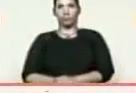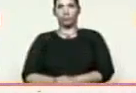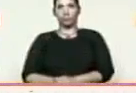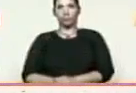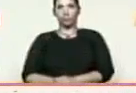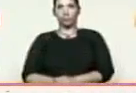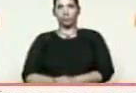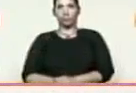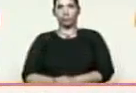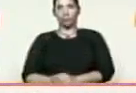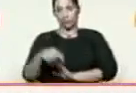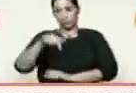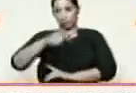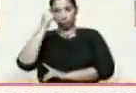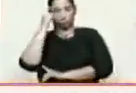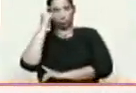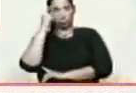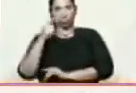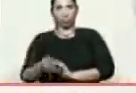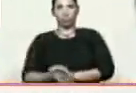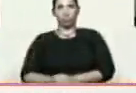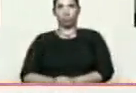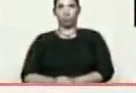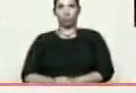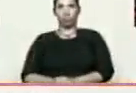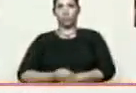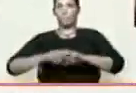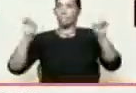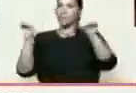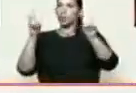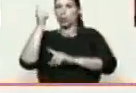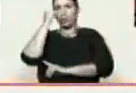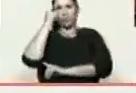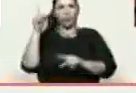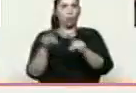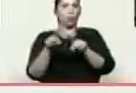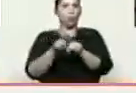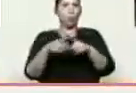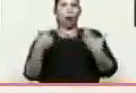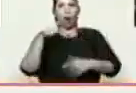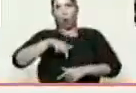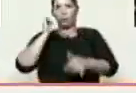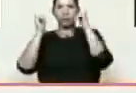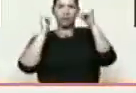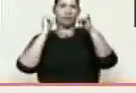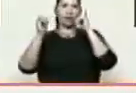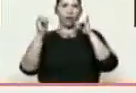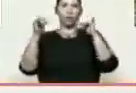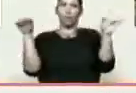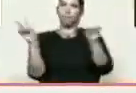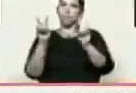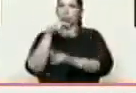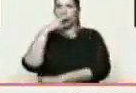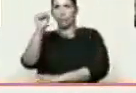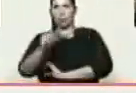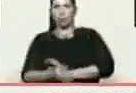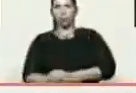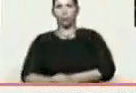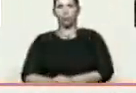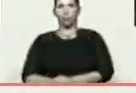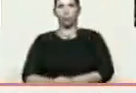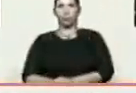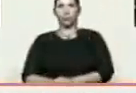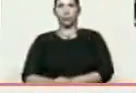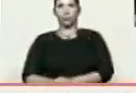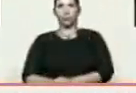Por eso un día como hoy, que es un día de victoria, un día donde estamos celebrando la victoria de Nicolás Maduro, esa victoria de